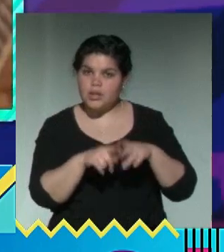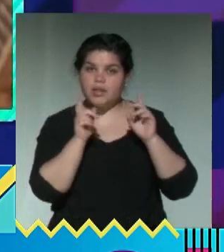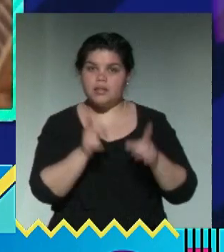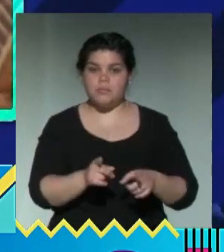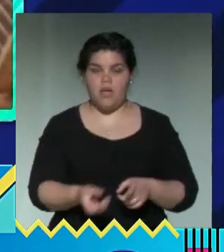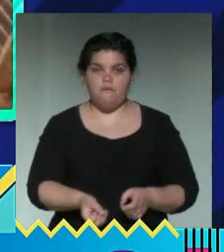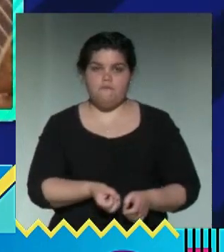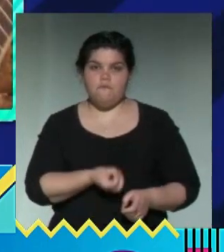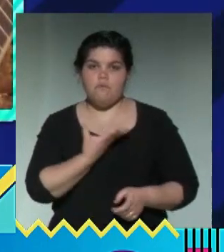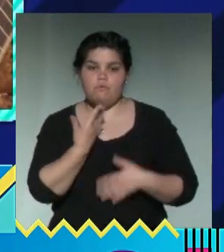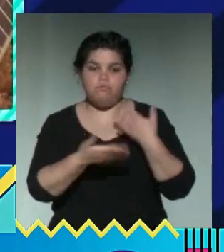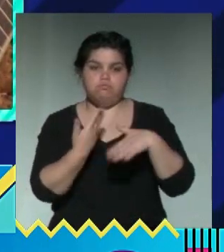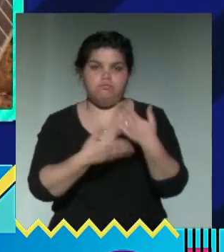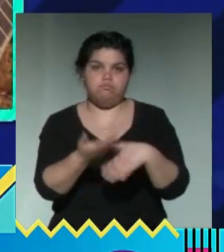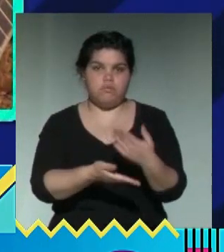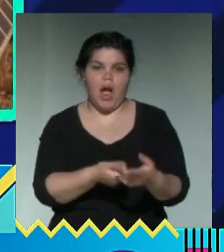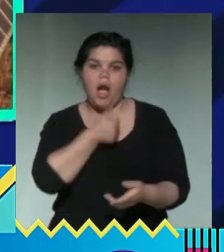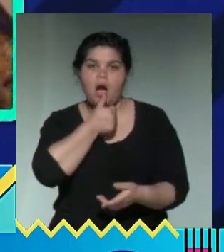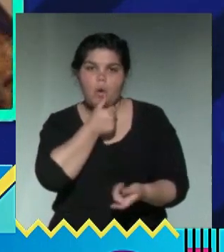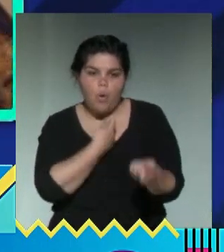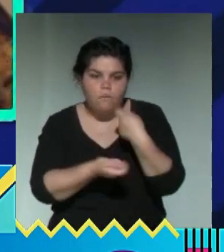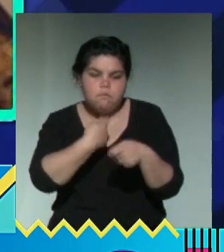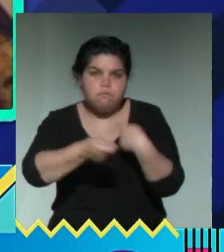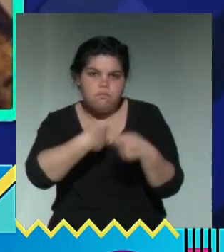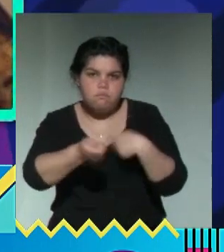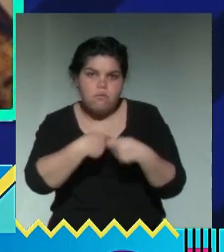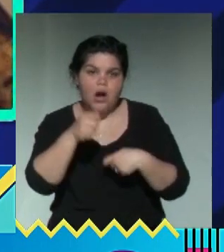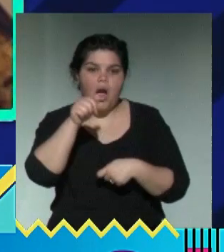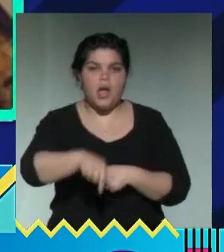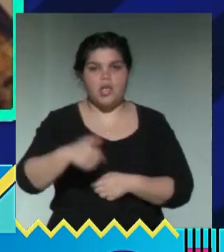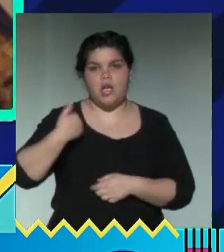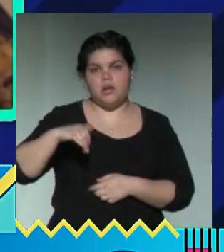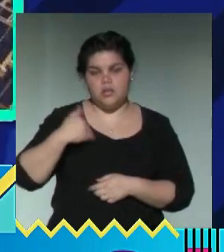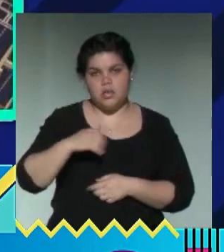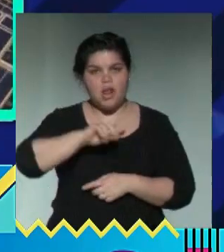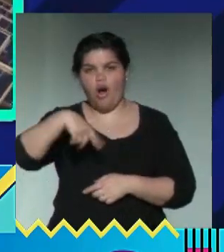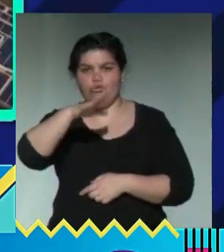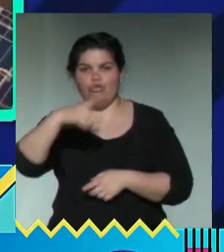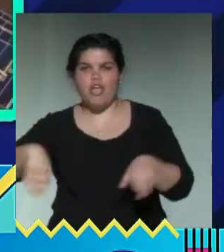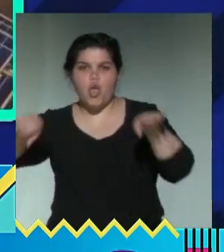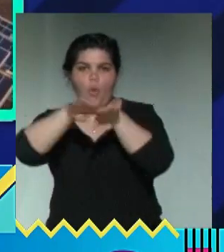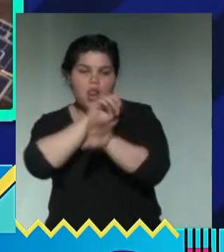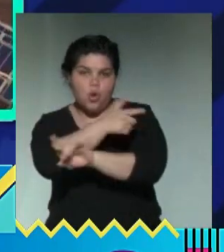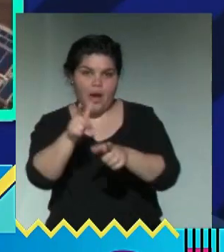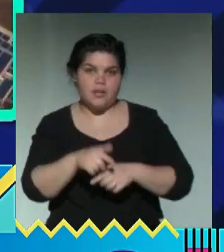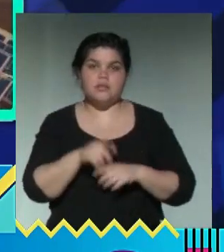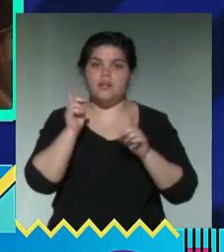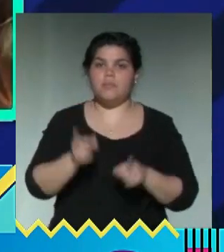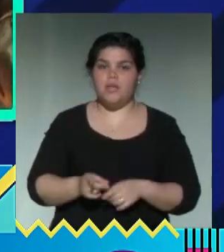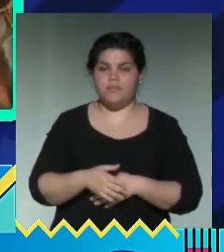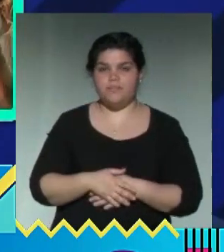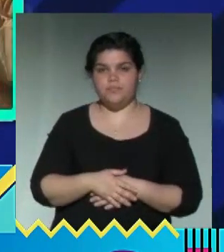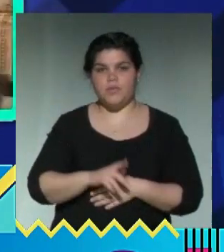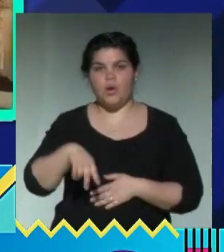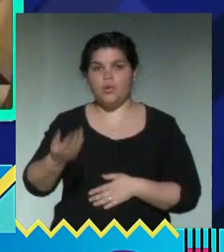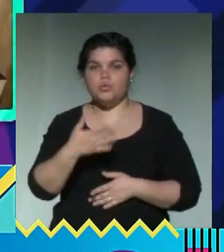vocación al manejo de las aguas que no hay en otras partes de la Argentina. Tenemos proyectos de energía fotovoltaica, tenemos